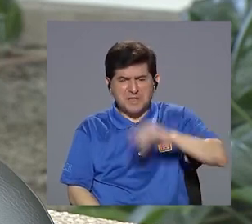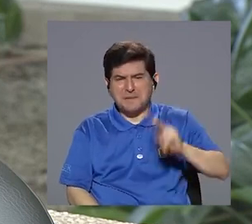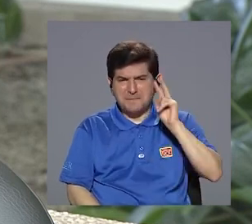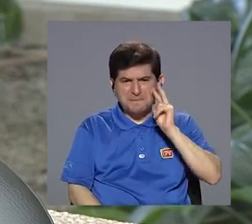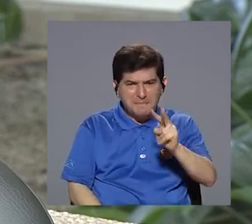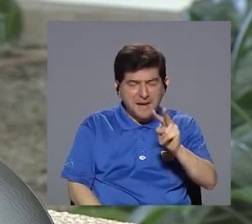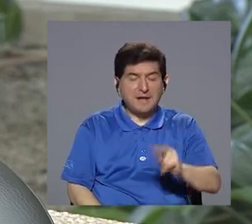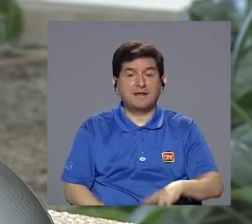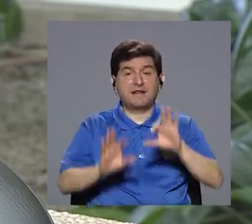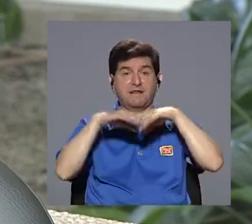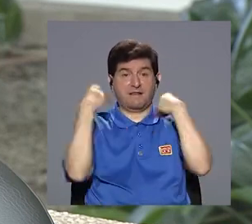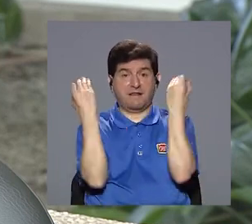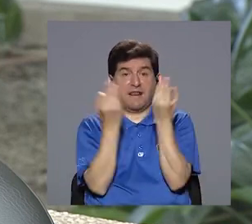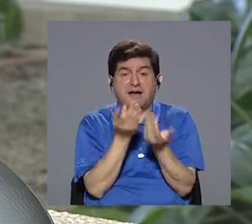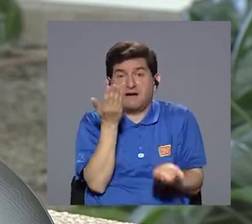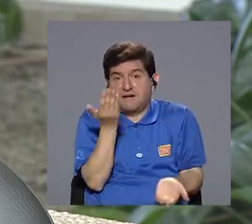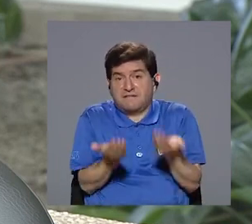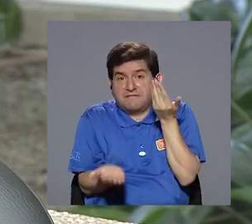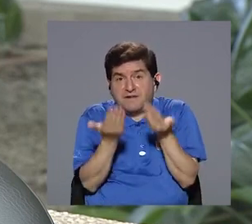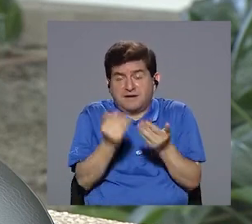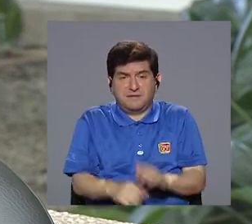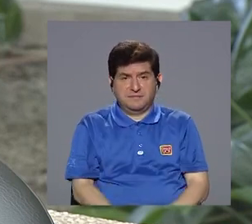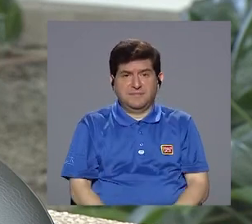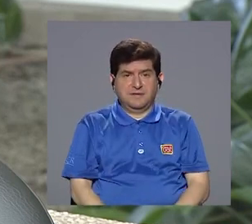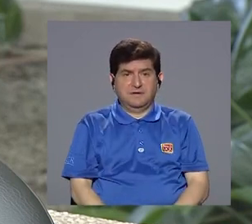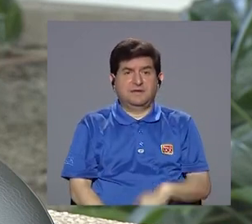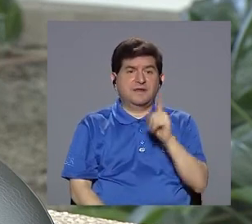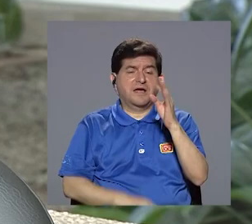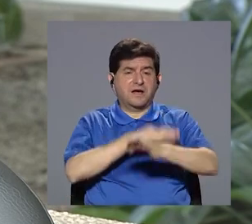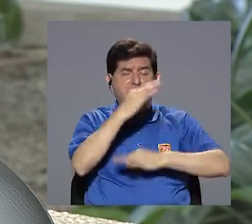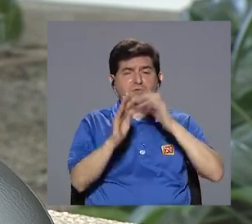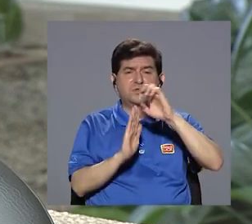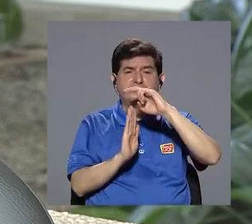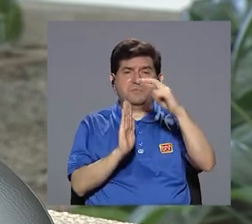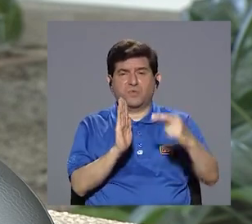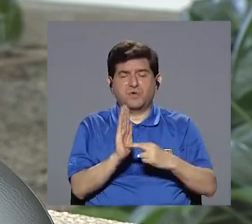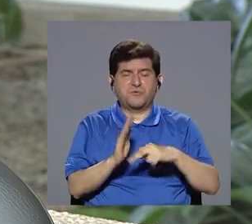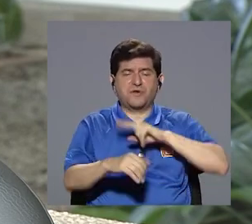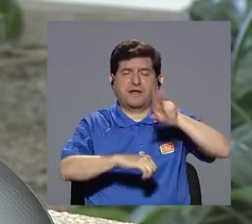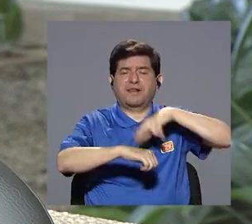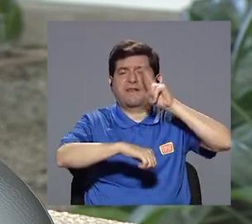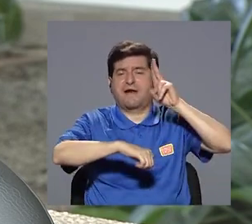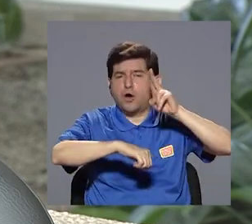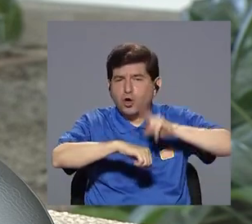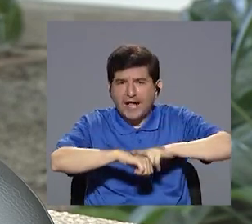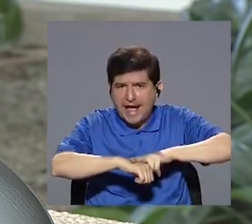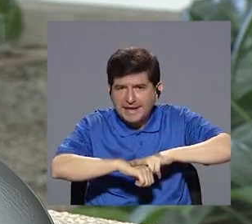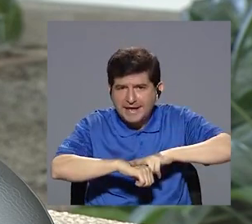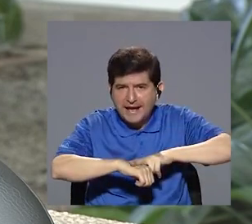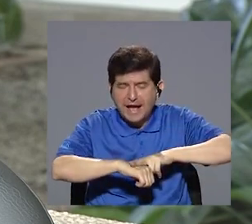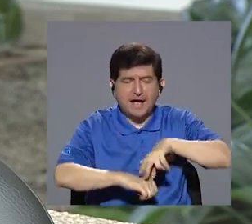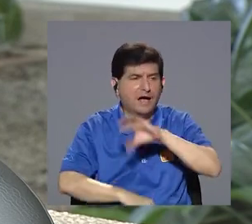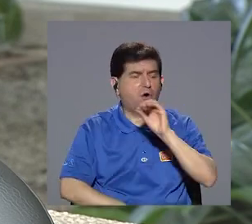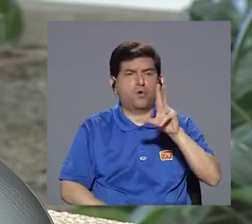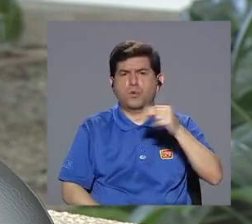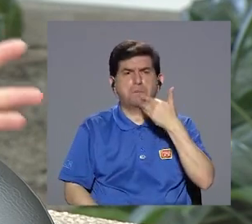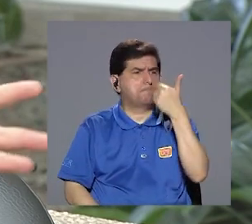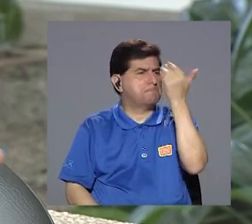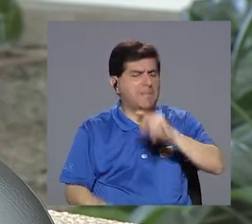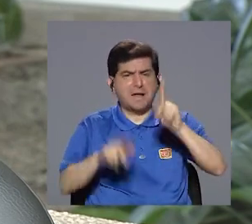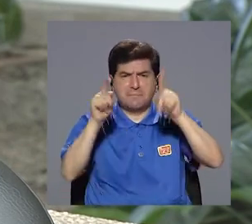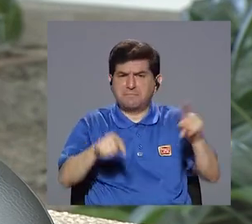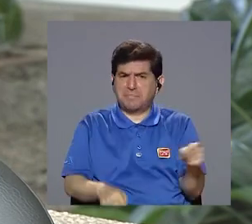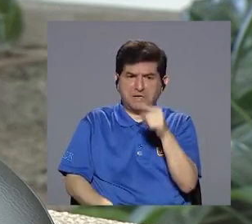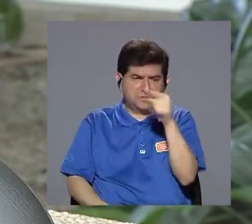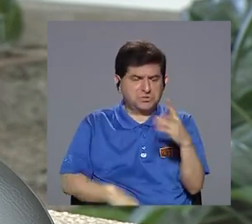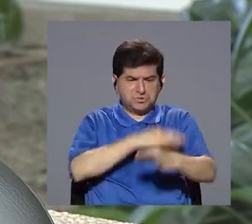uno puede decir, bueno, puede ser que la familia se pueda adherir un poco a ciertas reglas orgánicas, o por ejemplo, no está malo que